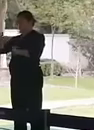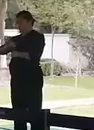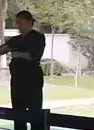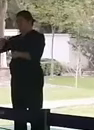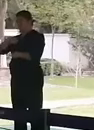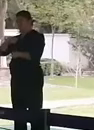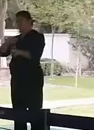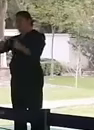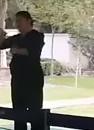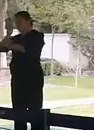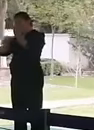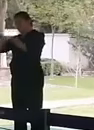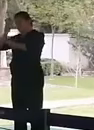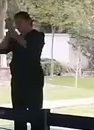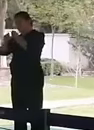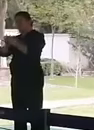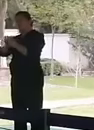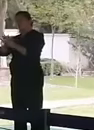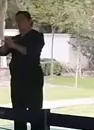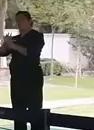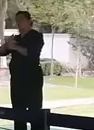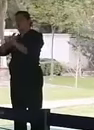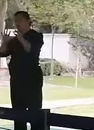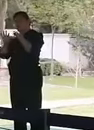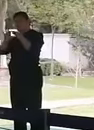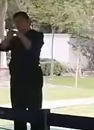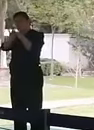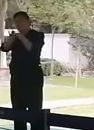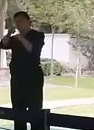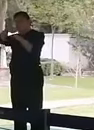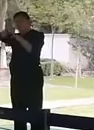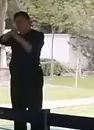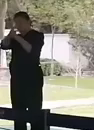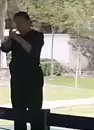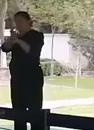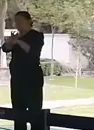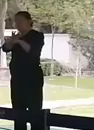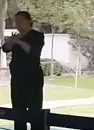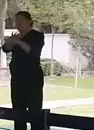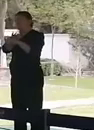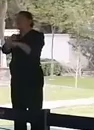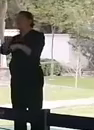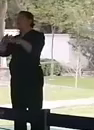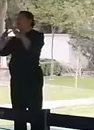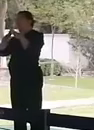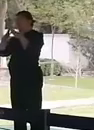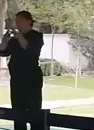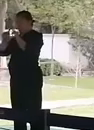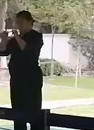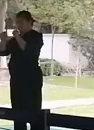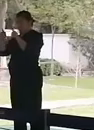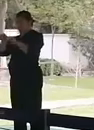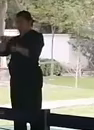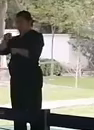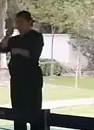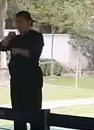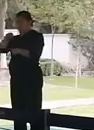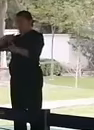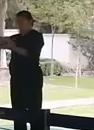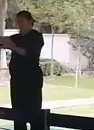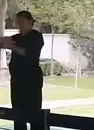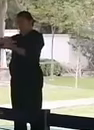tienen con los Estados Unidos, la Casa Tlaxcala, que la abrió la gobernadora, que existe ahí en Nueva